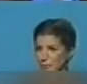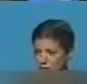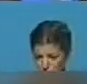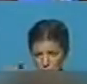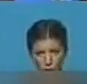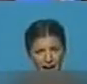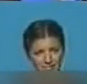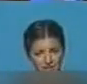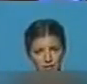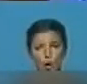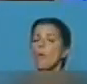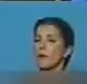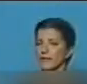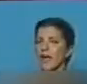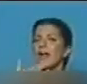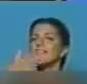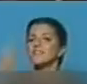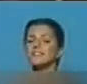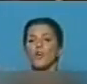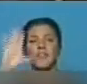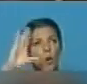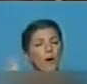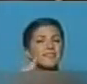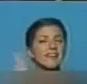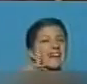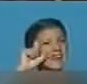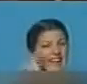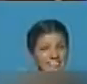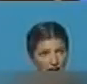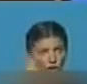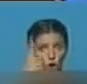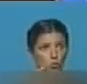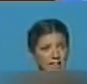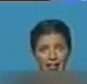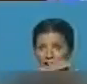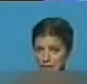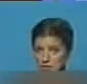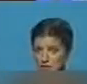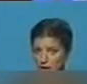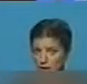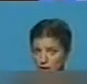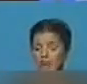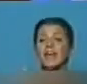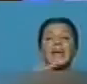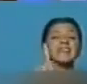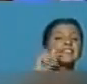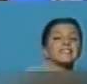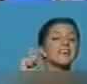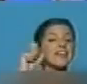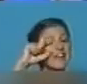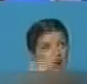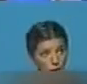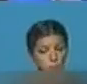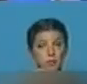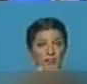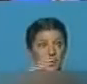por un dictado y una orden del juez Griesa y con una fecha a tope puesta por el señor Singer. Denunciamos en nuestro